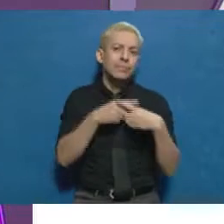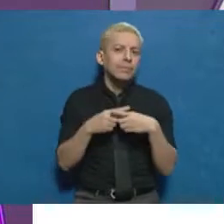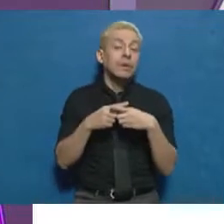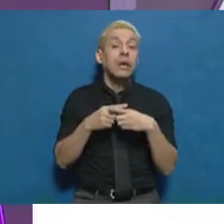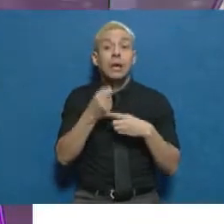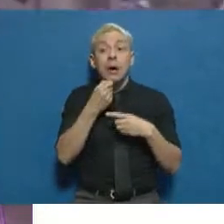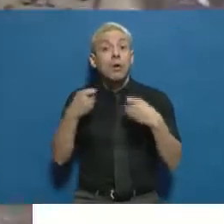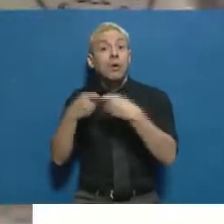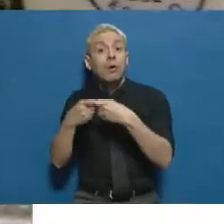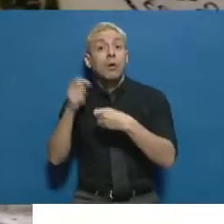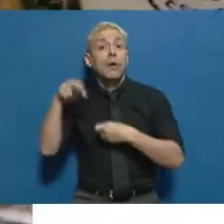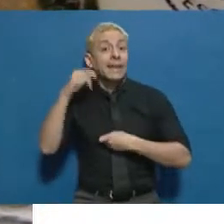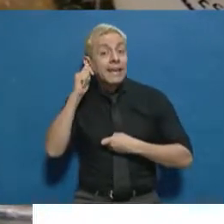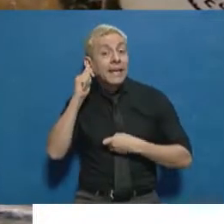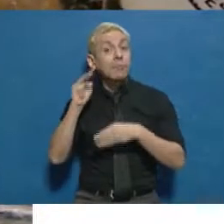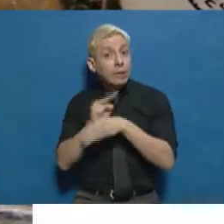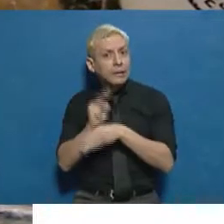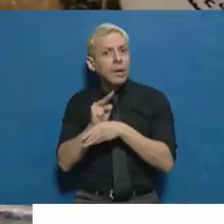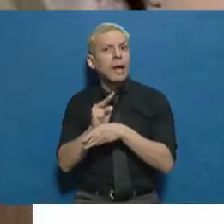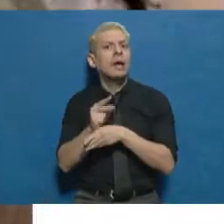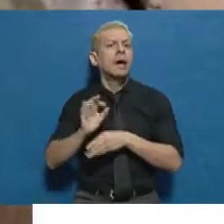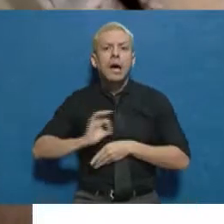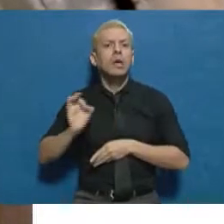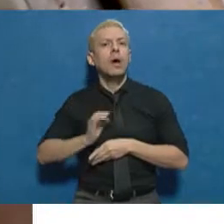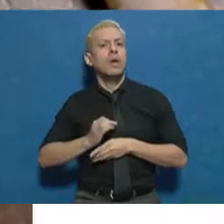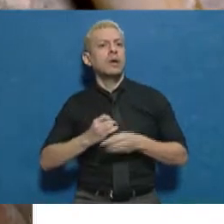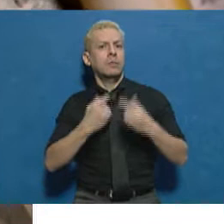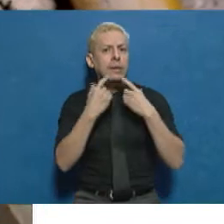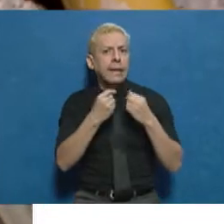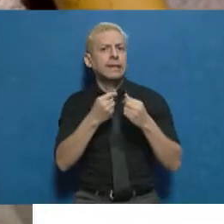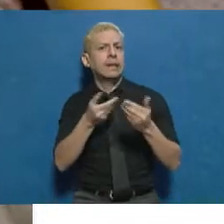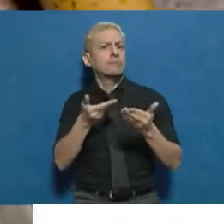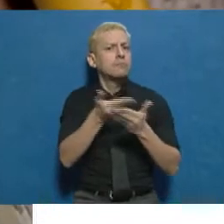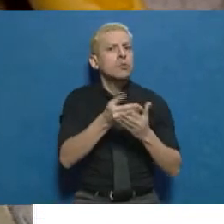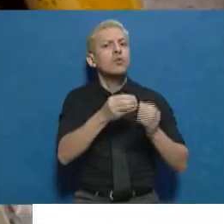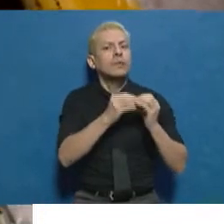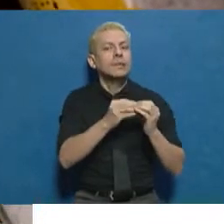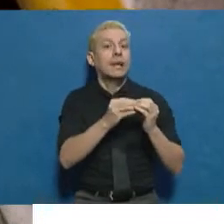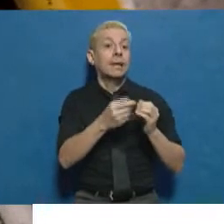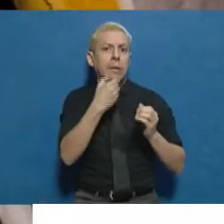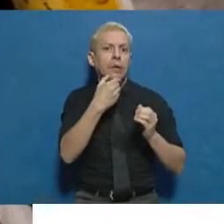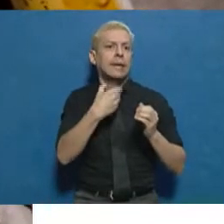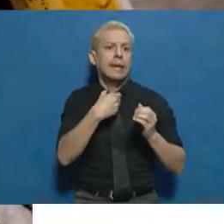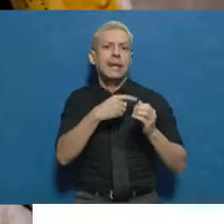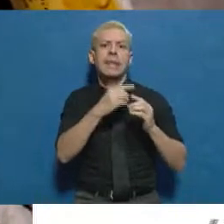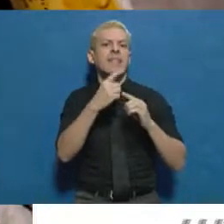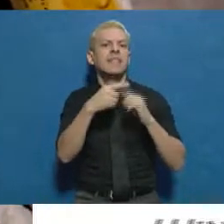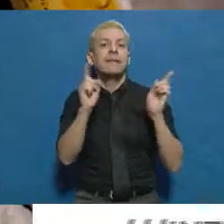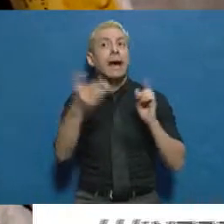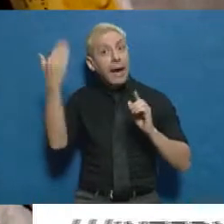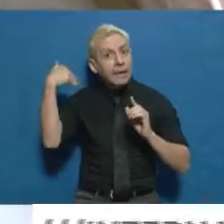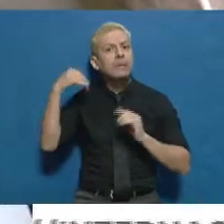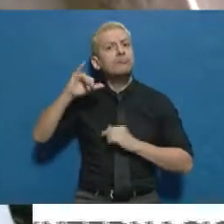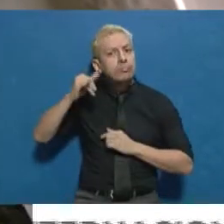ONG protectora, por ejemplo, fue presentando amparos año por año, amparos judiciales, para que Mendoza tuviese una tarifa diferencial, que la teníamos en su